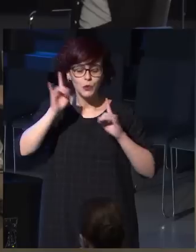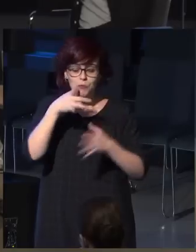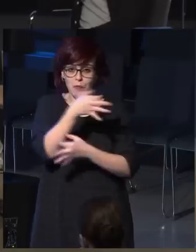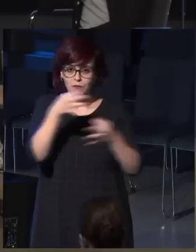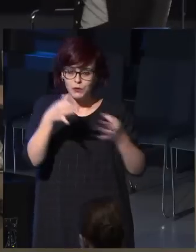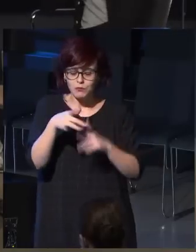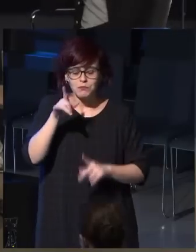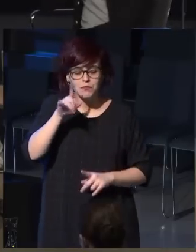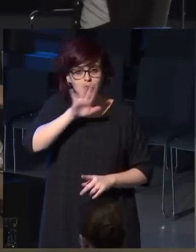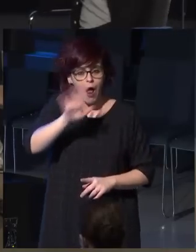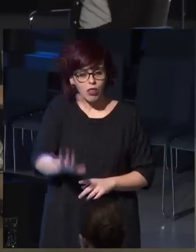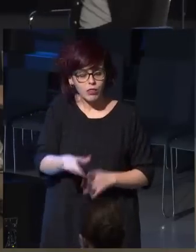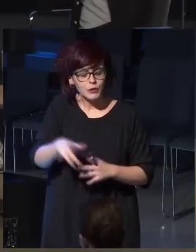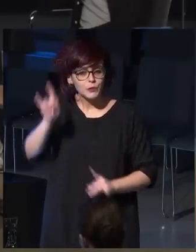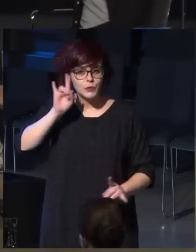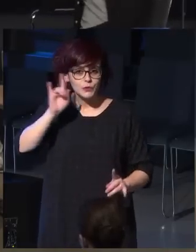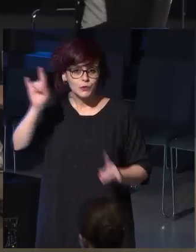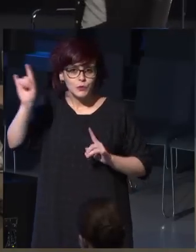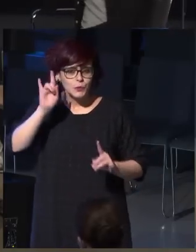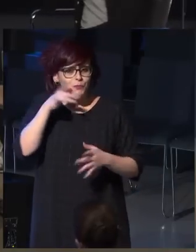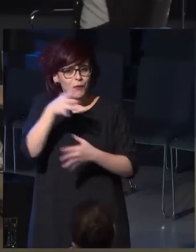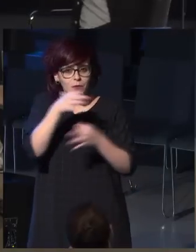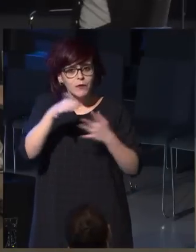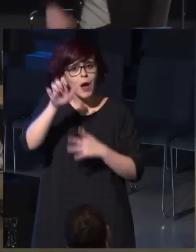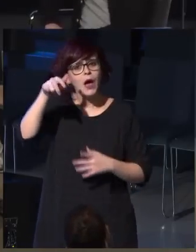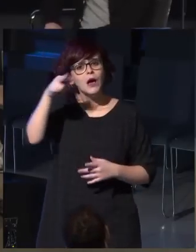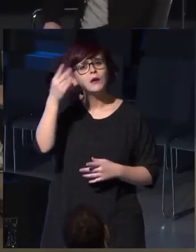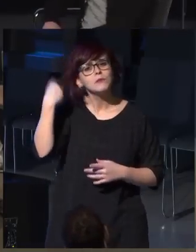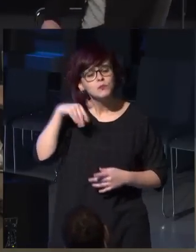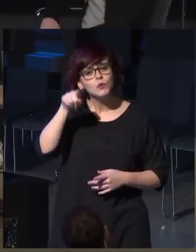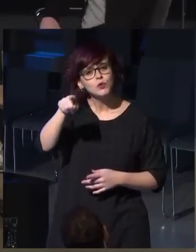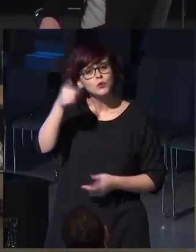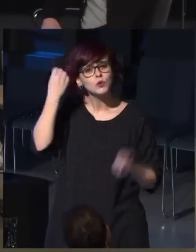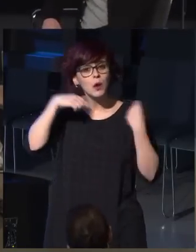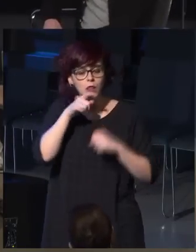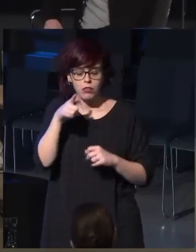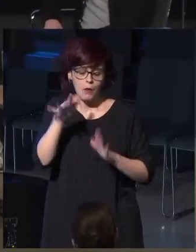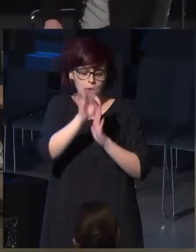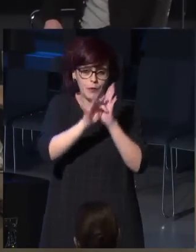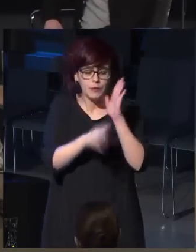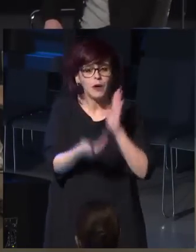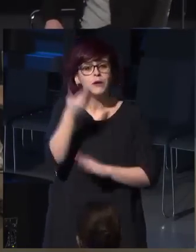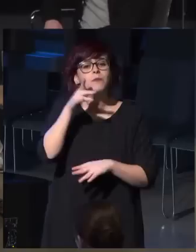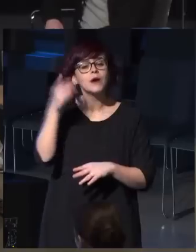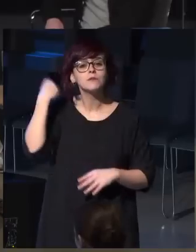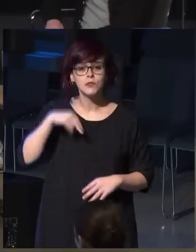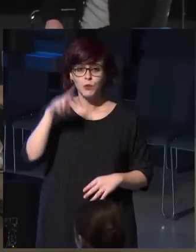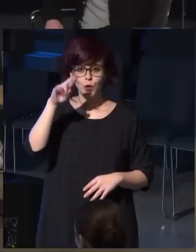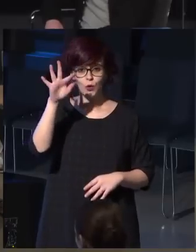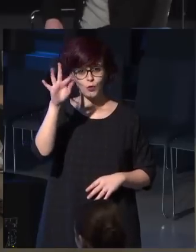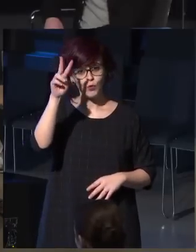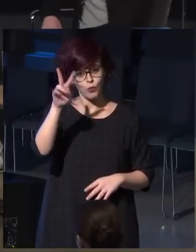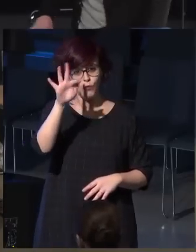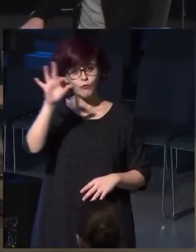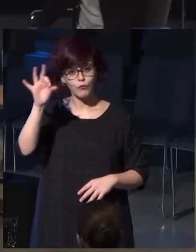parece que suena perfecto. Claro, no necesita absolutamente nada más. Enrique, vosotros hicisteis un ejercicio saltándome el orden con Rufus the Firefly que era